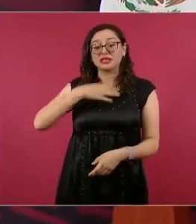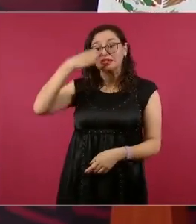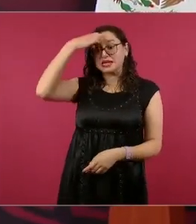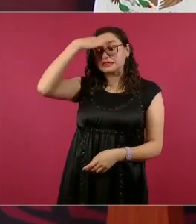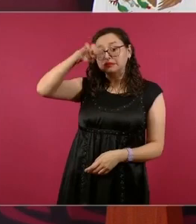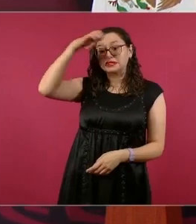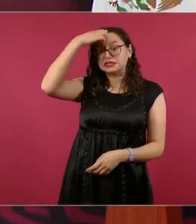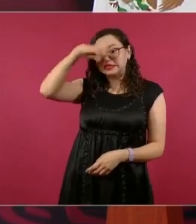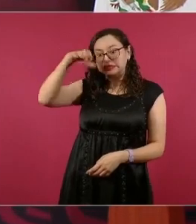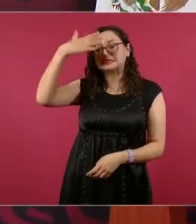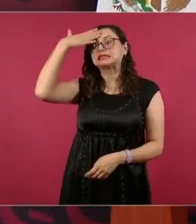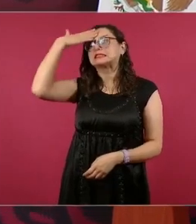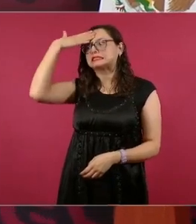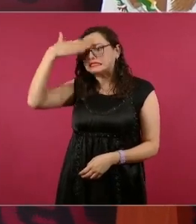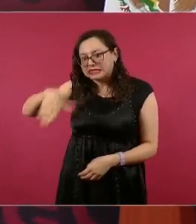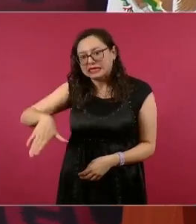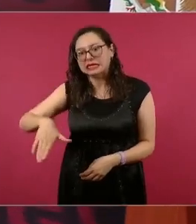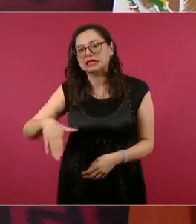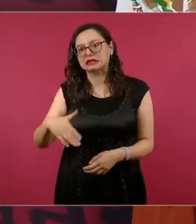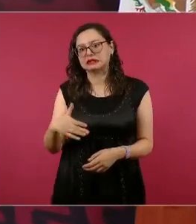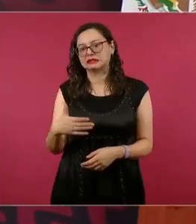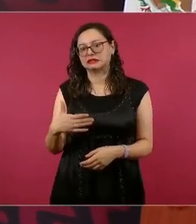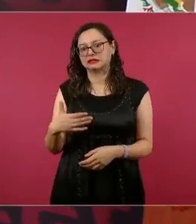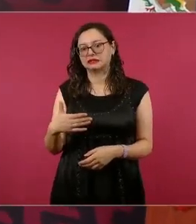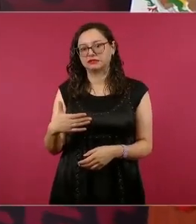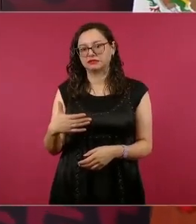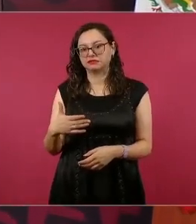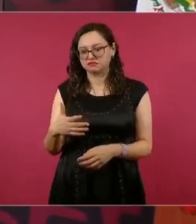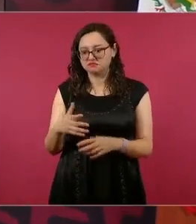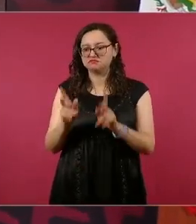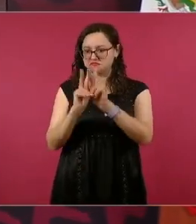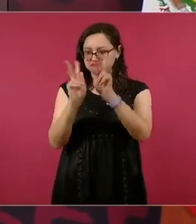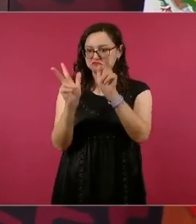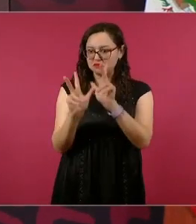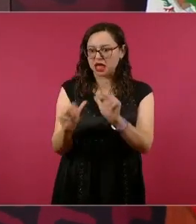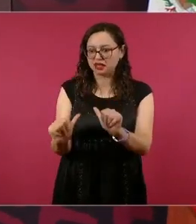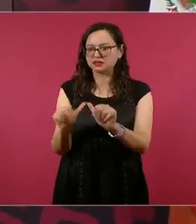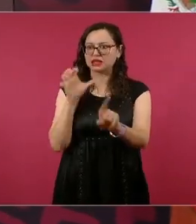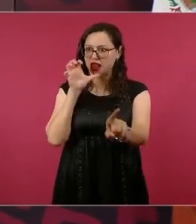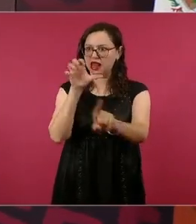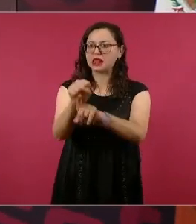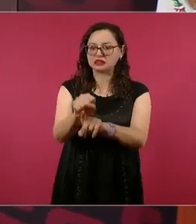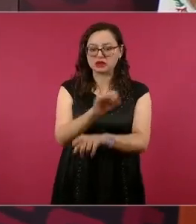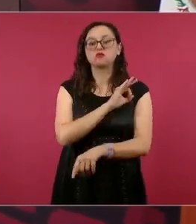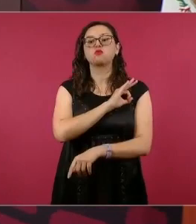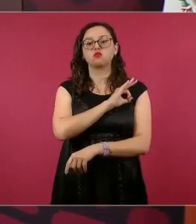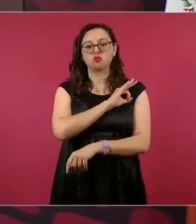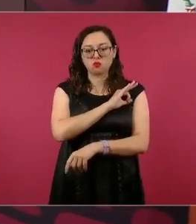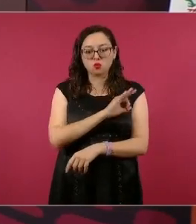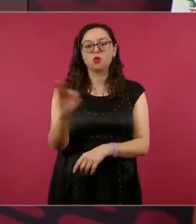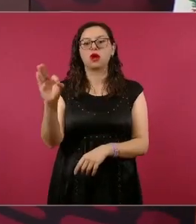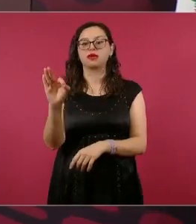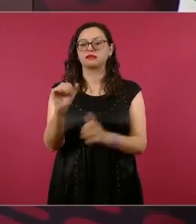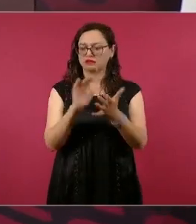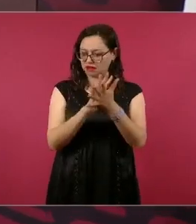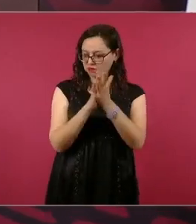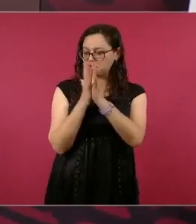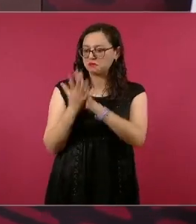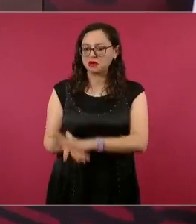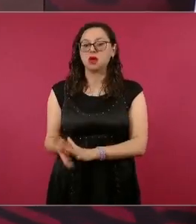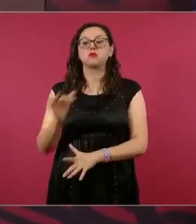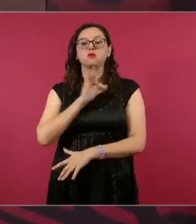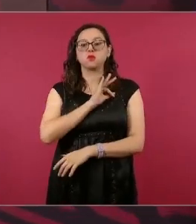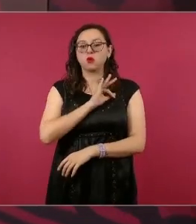muy consciente que se puede, con la no violencia, se puede transformar.